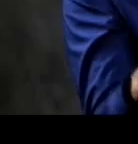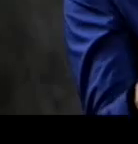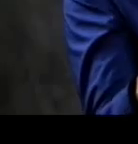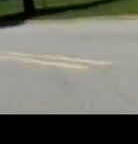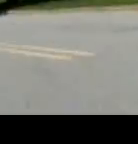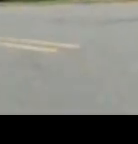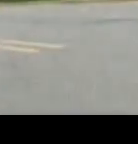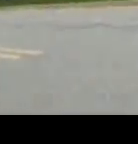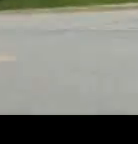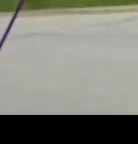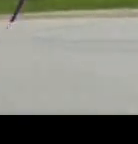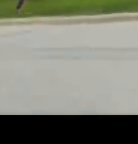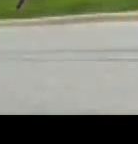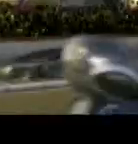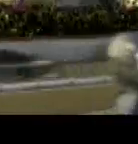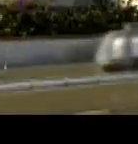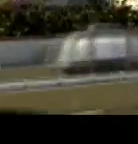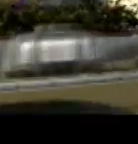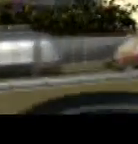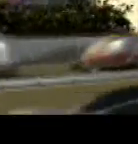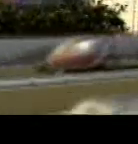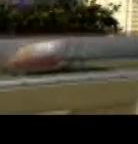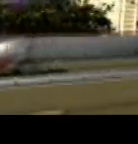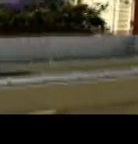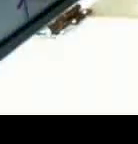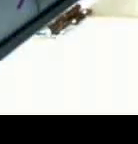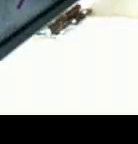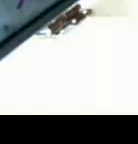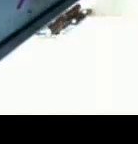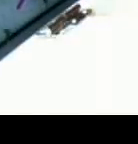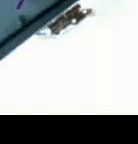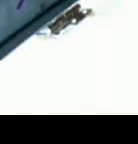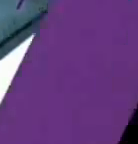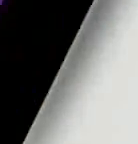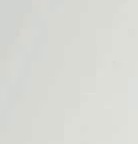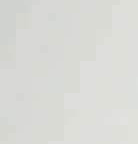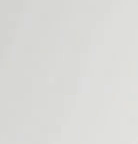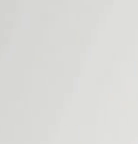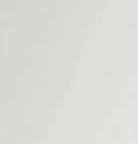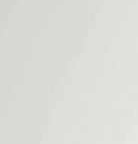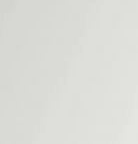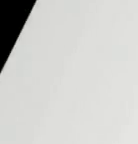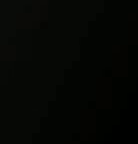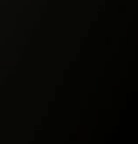consumimos en un año. 2111. Este domingo, 20 horas.